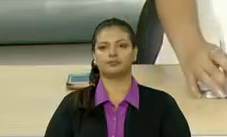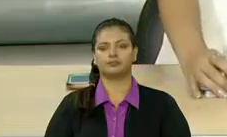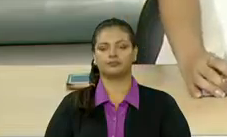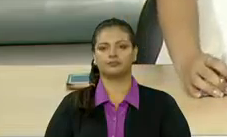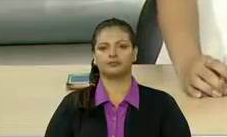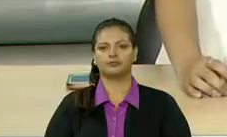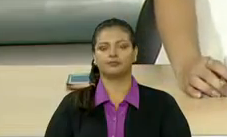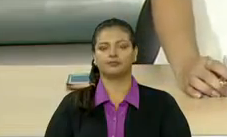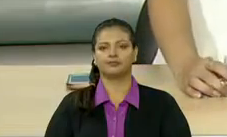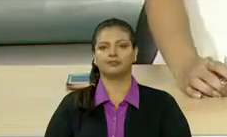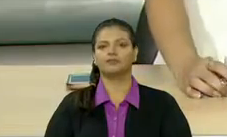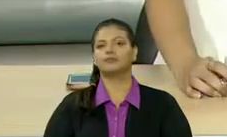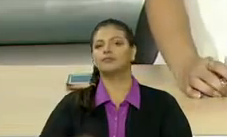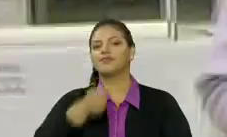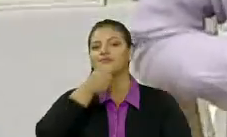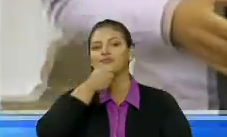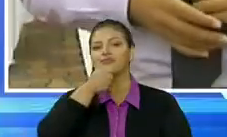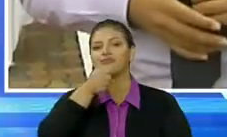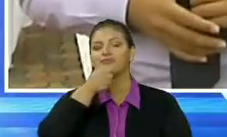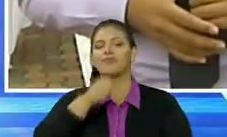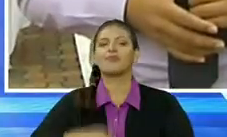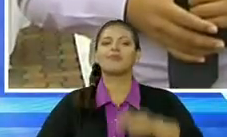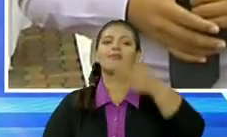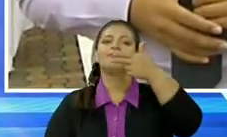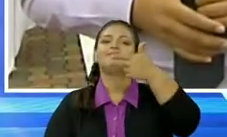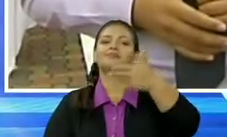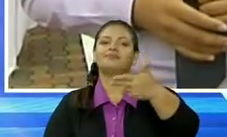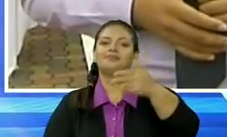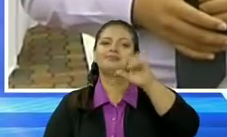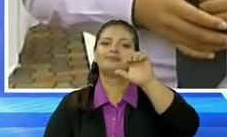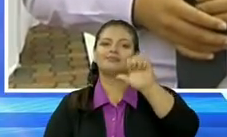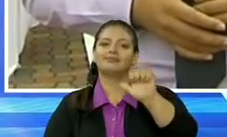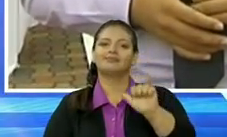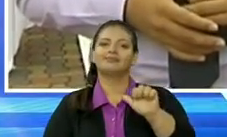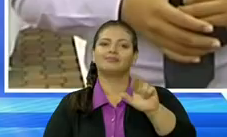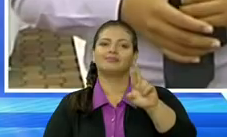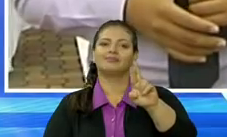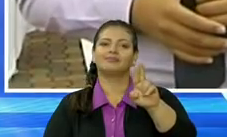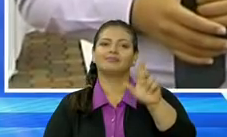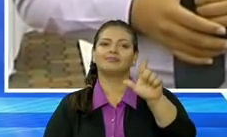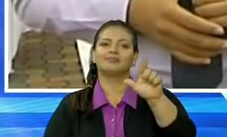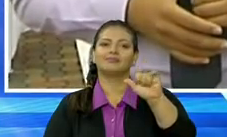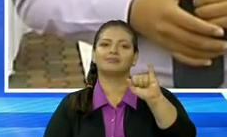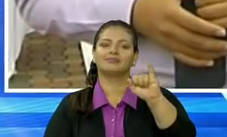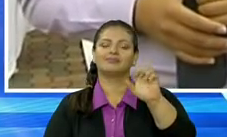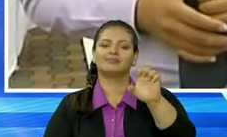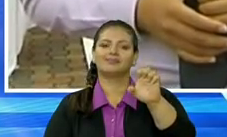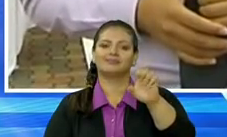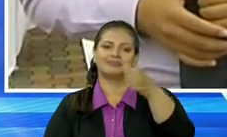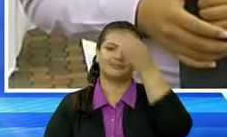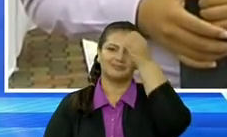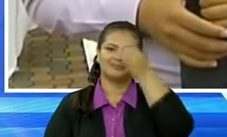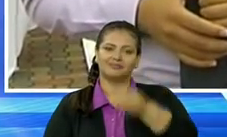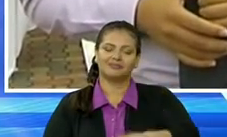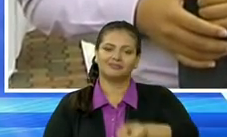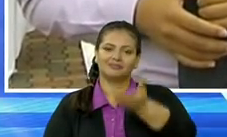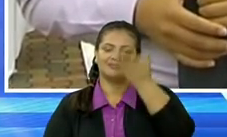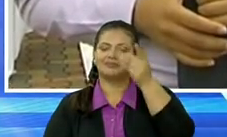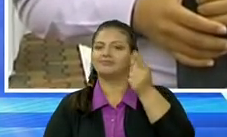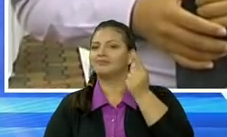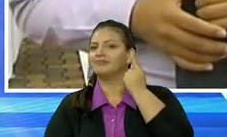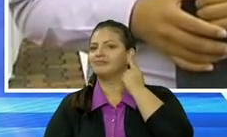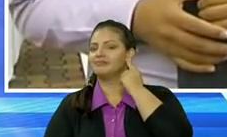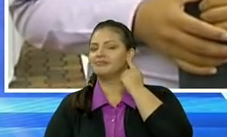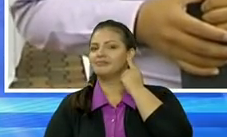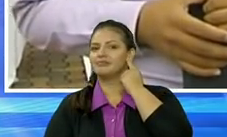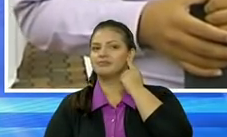Tenemos información desde exteriores con Charlie Pisa. Charlie, buenos días. Adelante, te escuchamos. Compañeros, muy buenos días. Acá en el Hospital